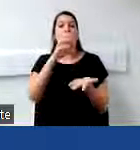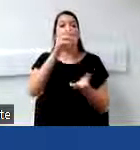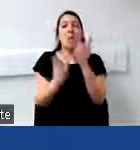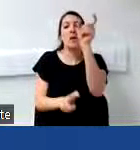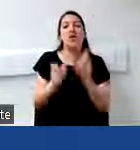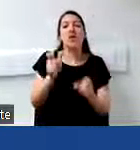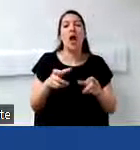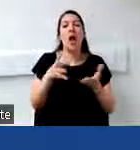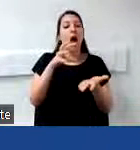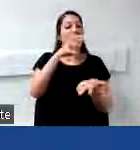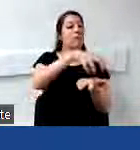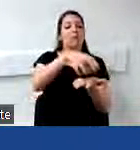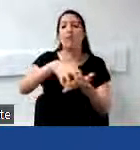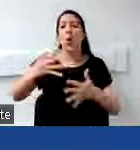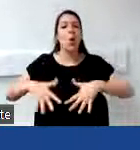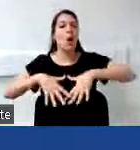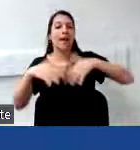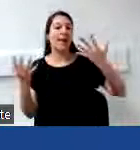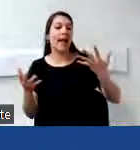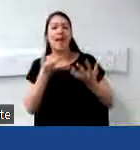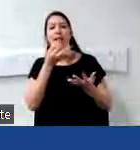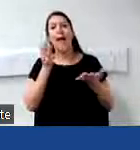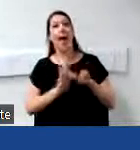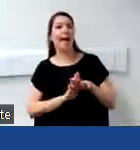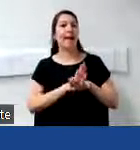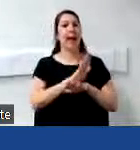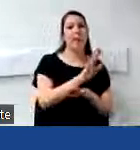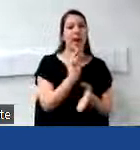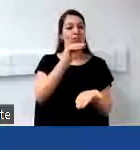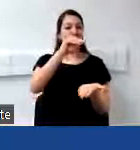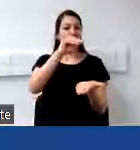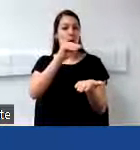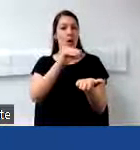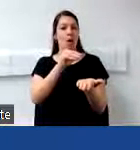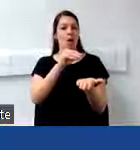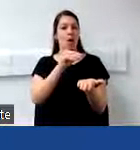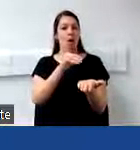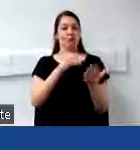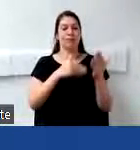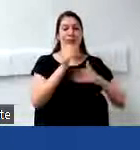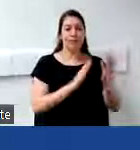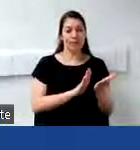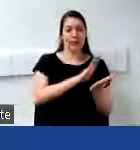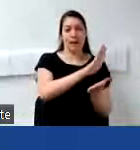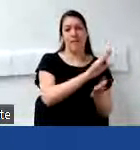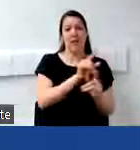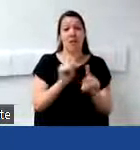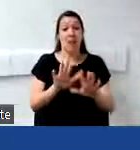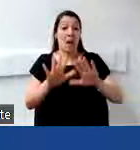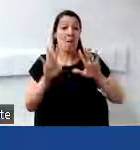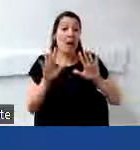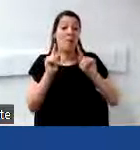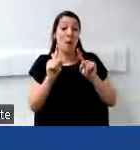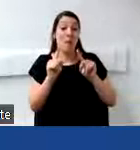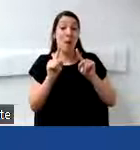por qué, por ejemplo, decir, bueno, tenemos una rampa o hay que colocar una rampa. Si estuviera todo al mismo nivel, por ejemplo, en cuanto a la